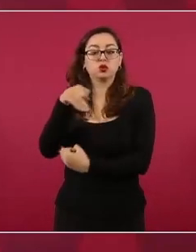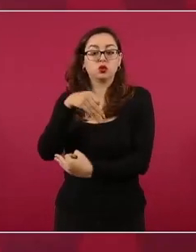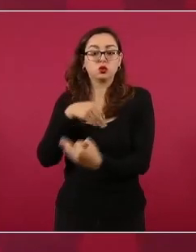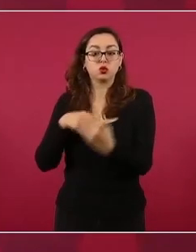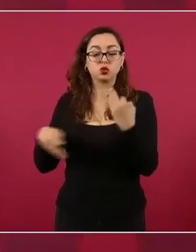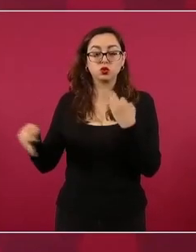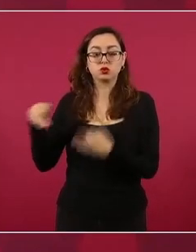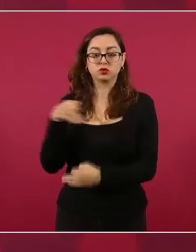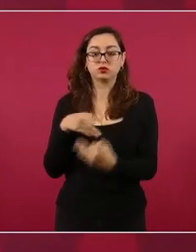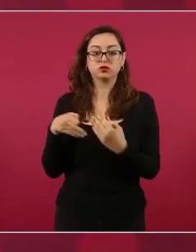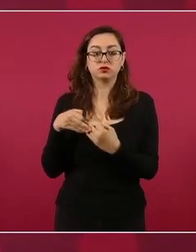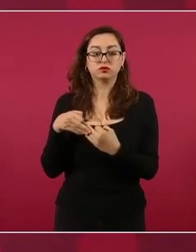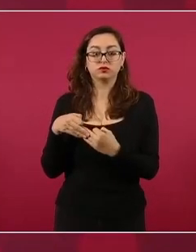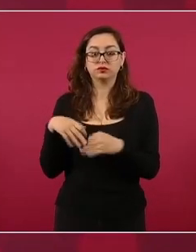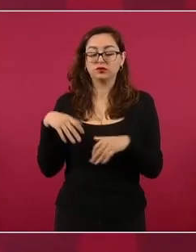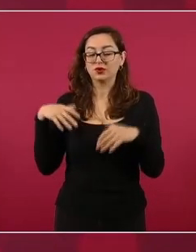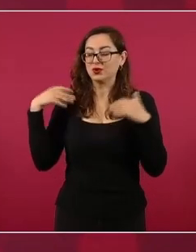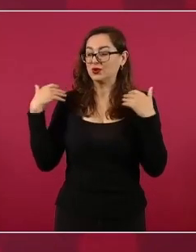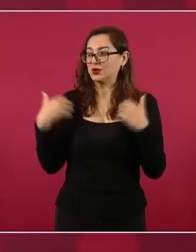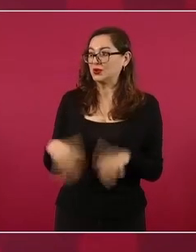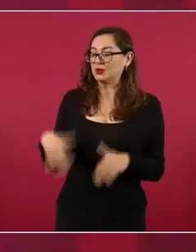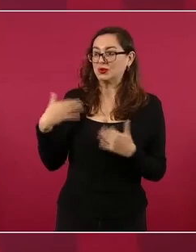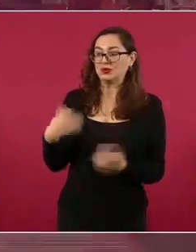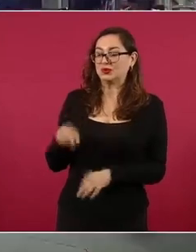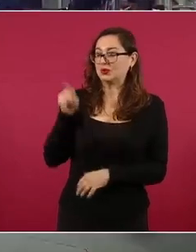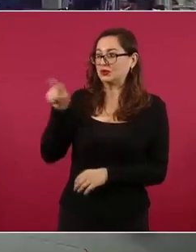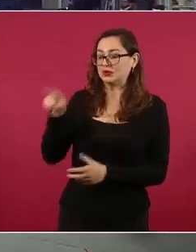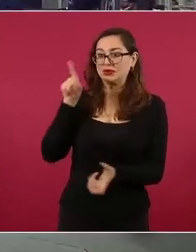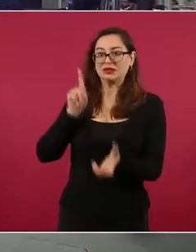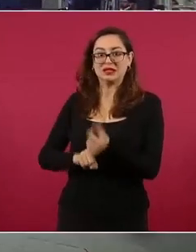Es un poder completamente informal.